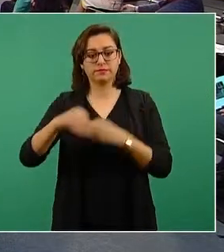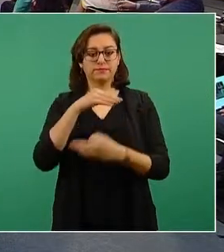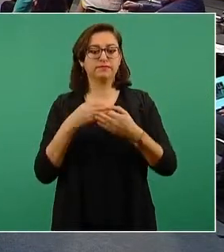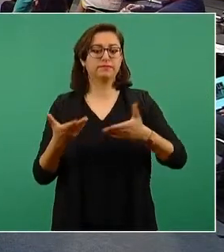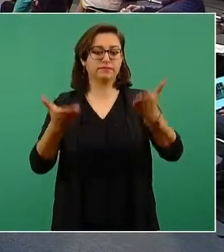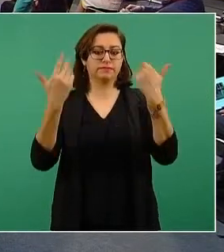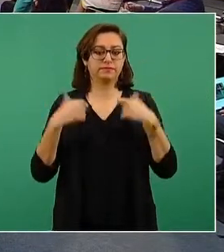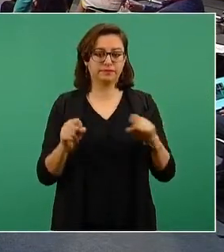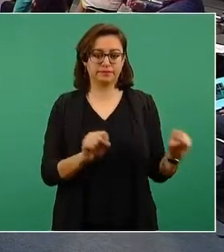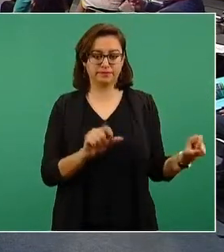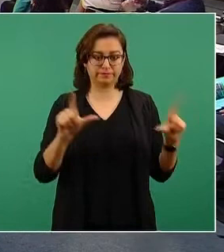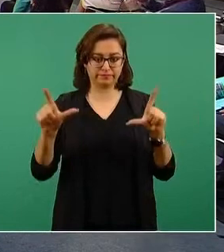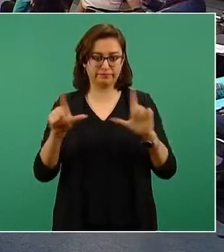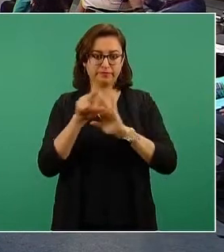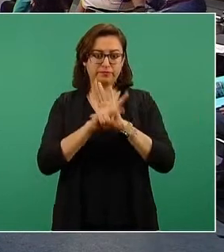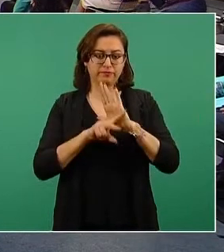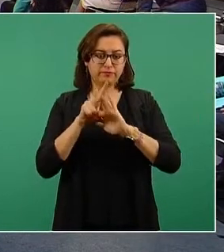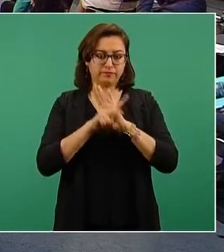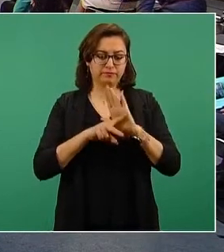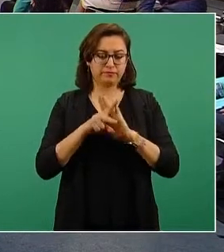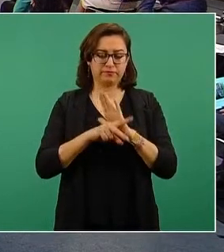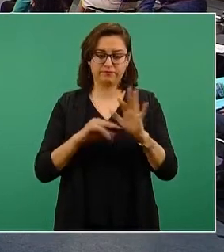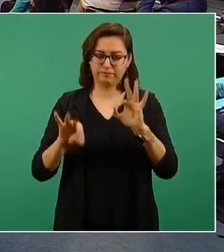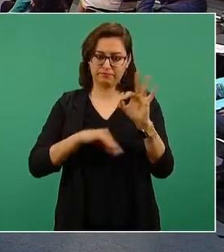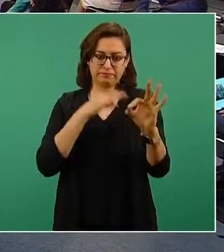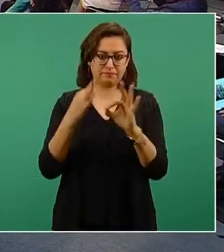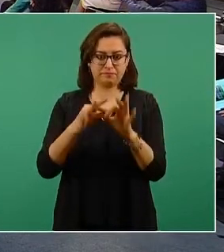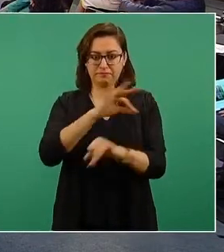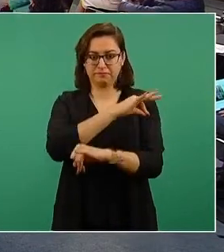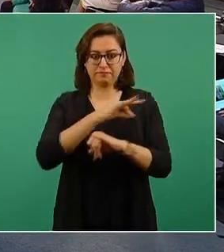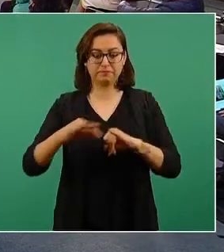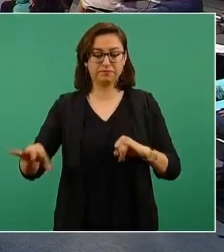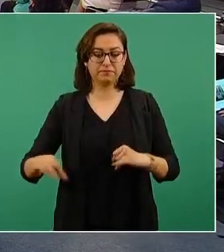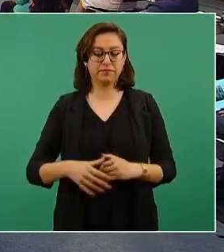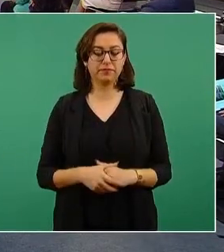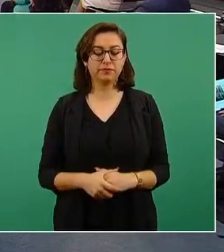Pasamos al video para concluir esta inauguración.